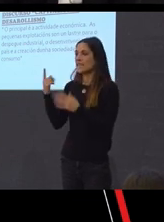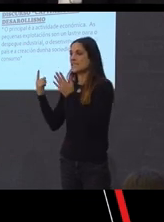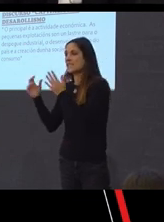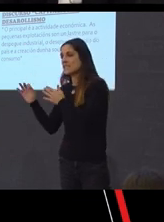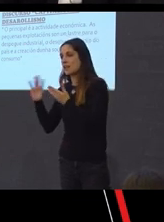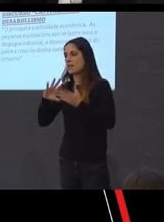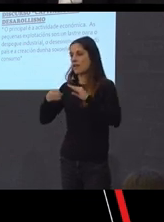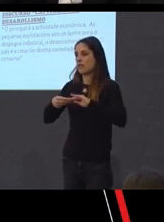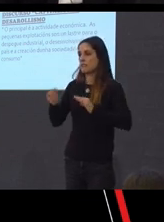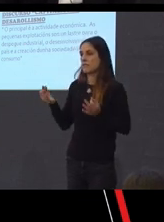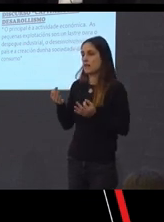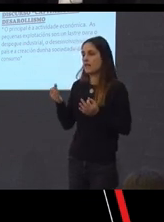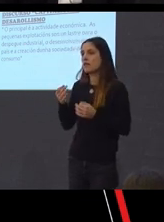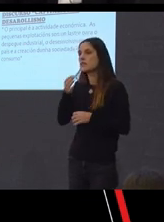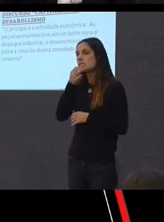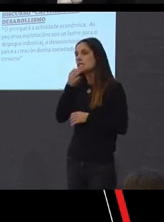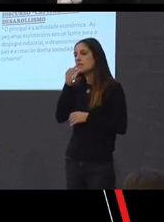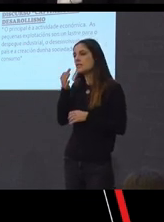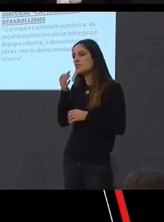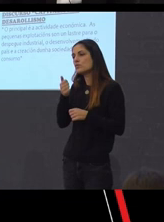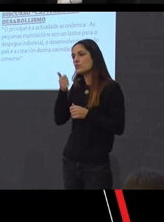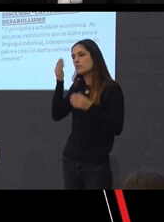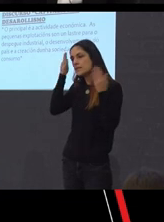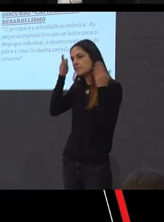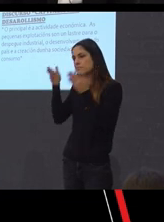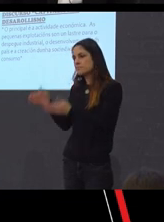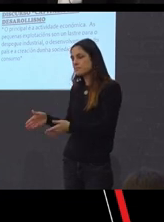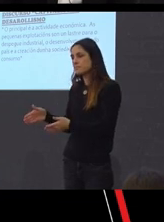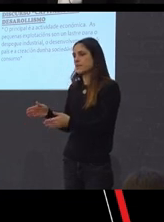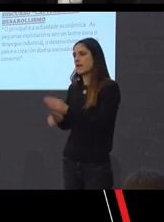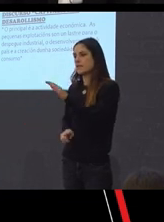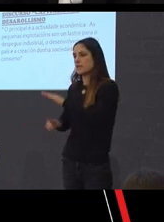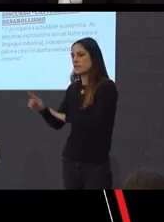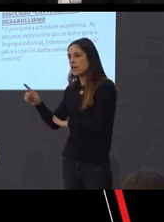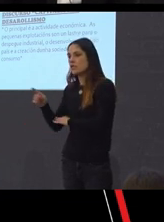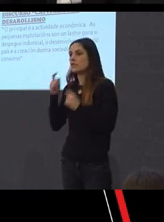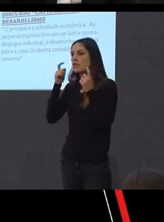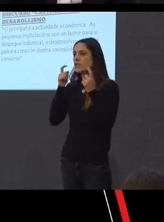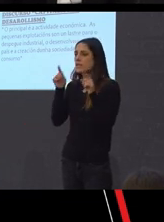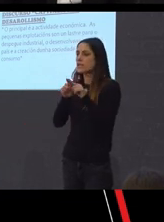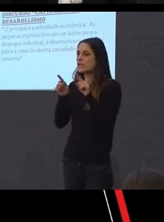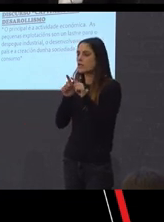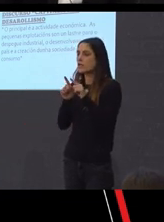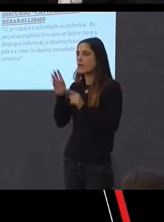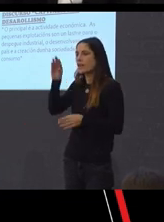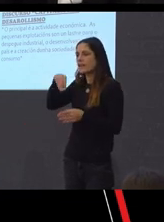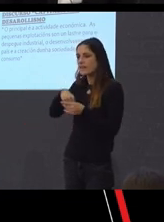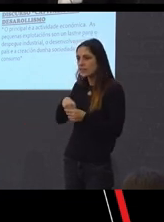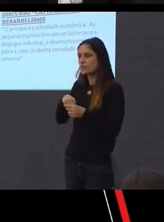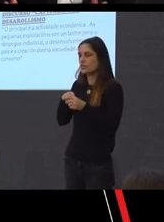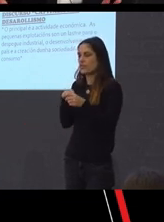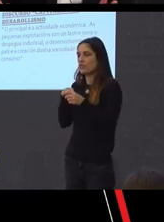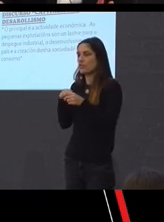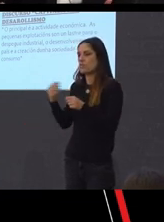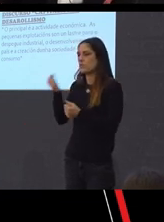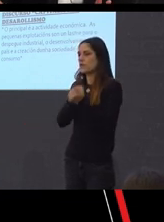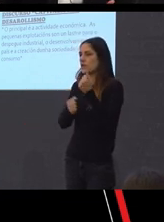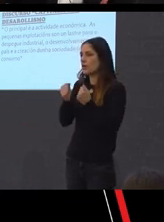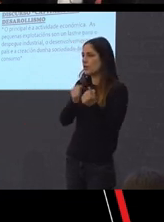E pasa a ser un discurso enmarcado no desarrollismo, nese intento de integrarse no mercado, en un mundo